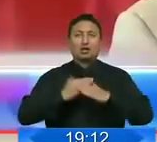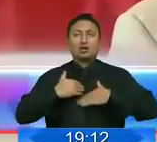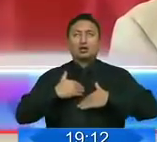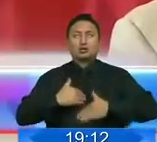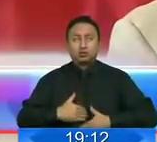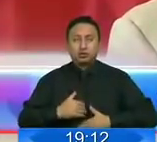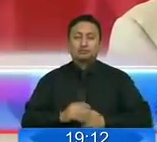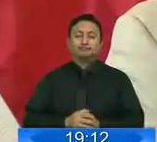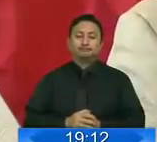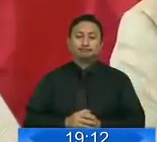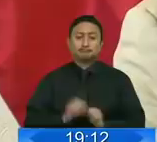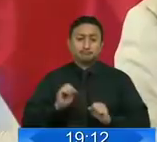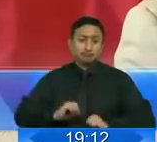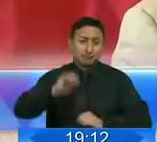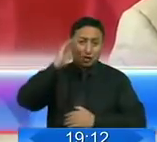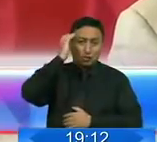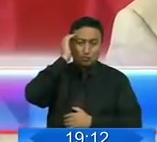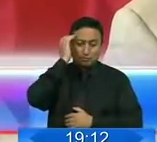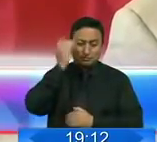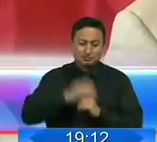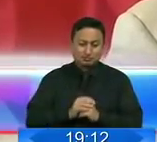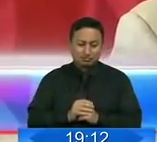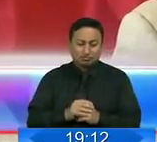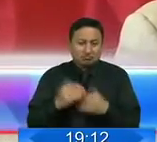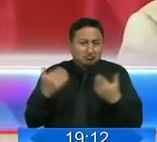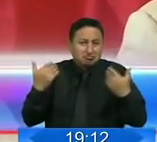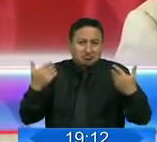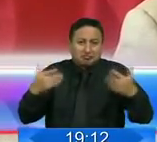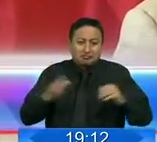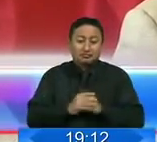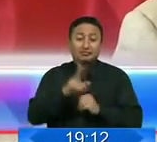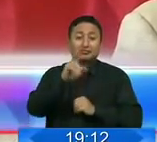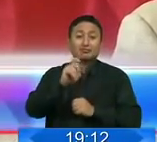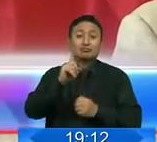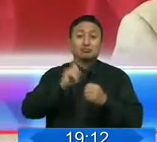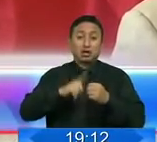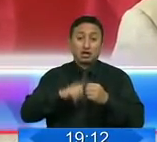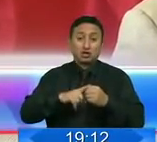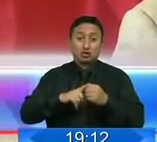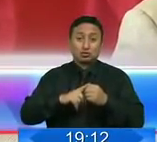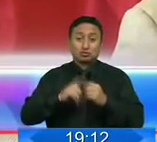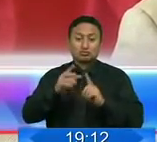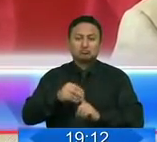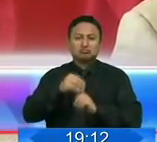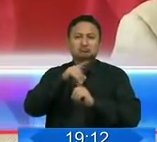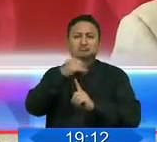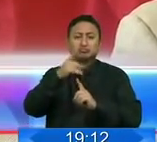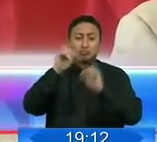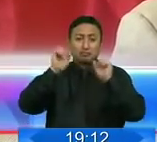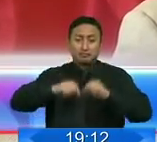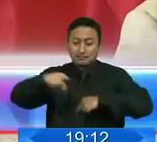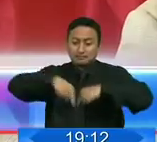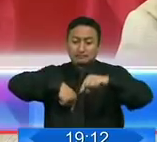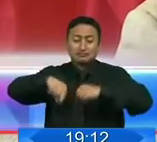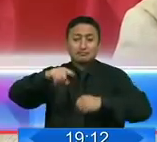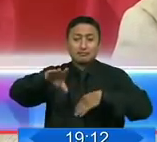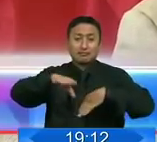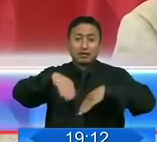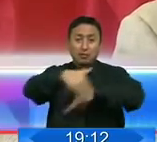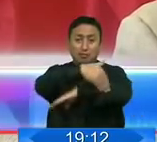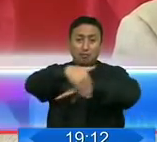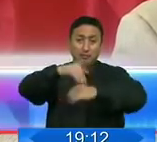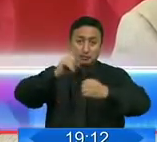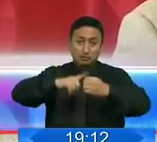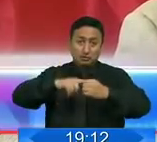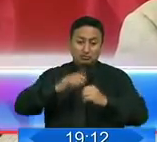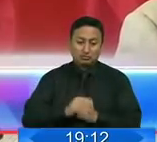Preocupados de que para desarrollar cualquier eje de la ciudad, lo principal es transitar por las calles de Quito sin esa